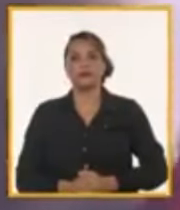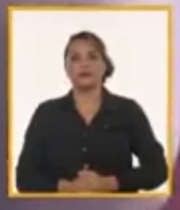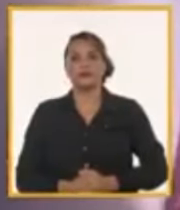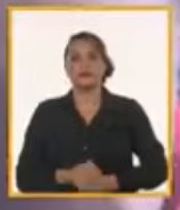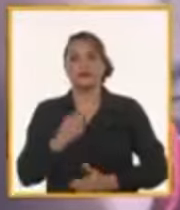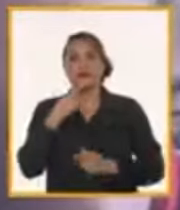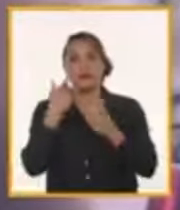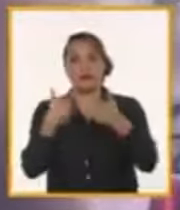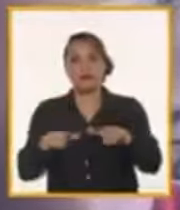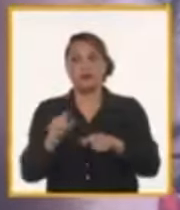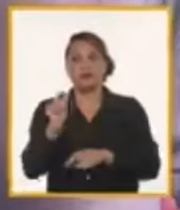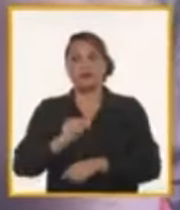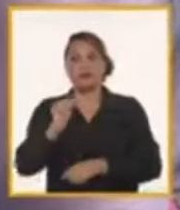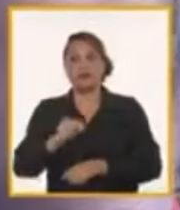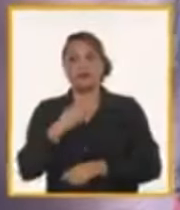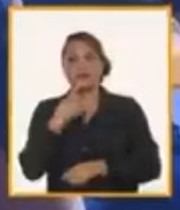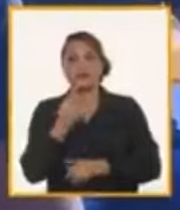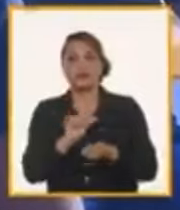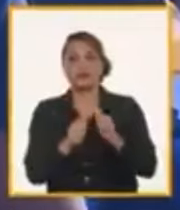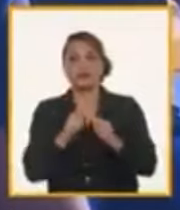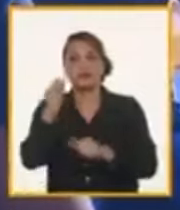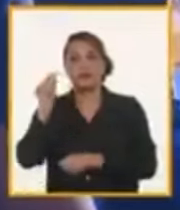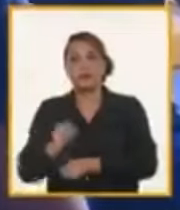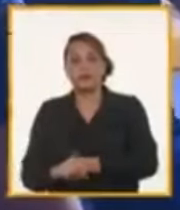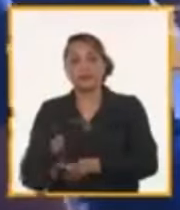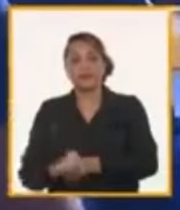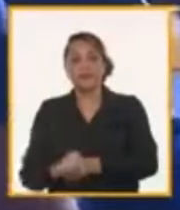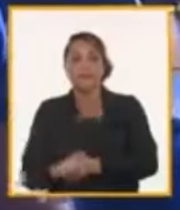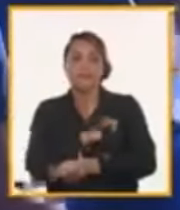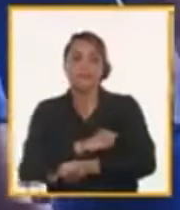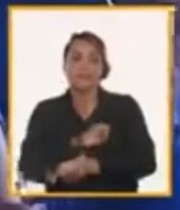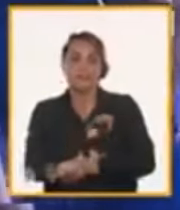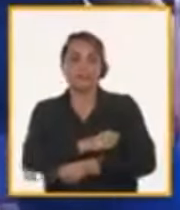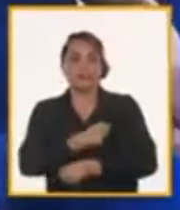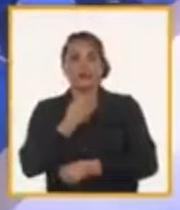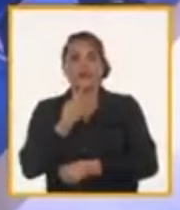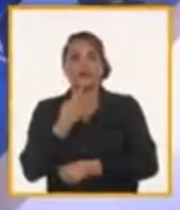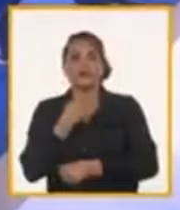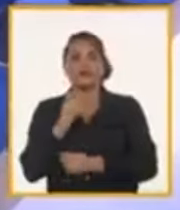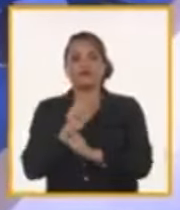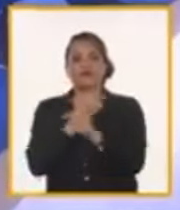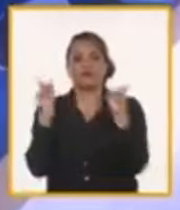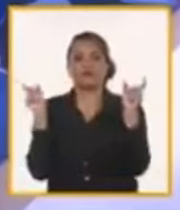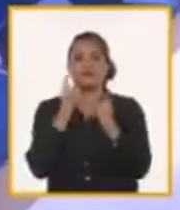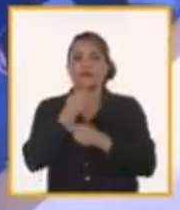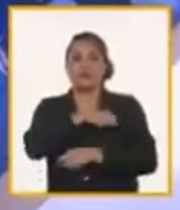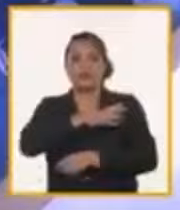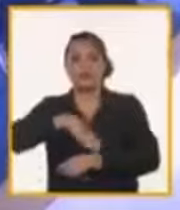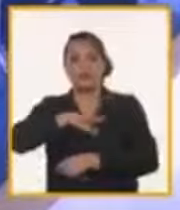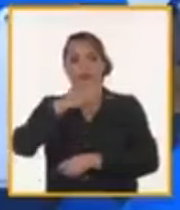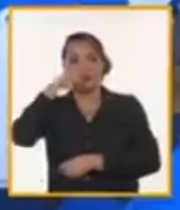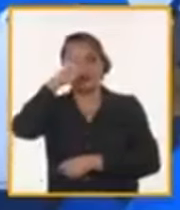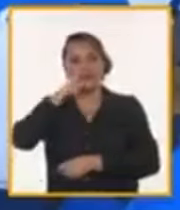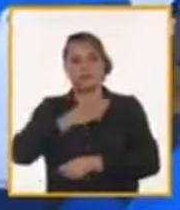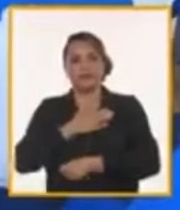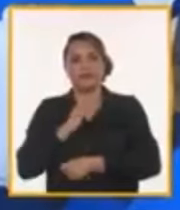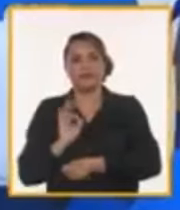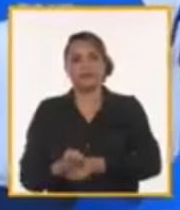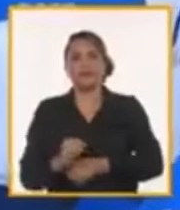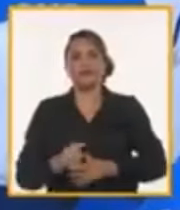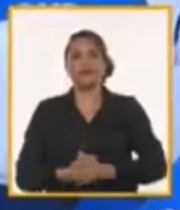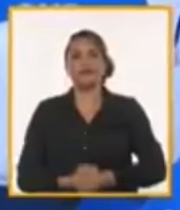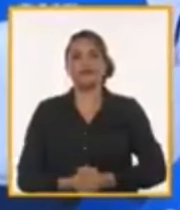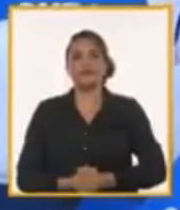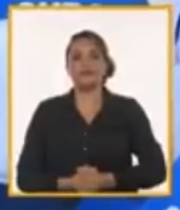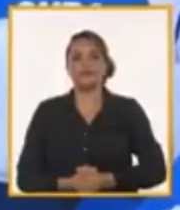campeones estos atletas despertaron el cariño Y la admiración del pueblo de Cuba son una verdadera expresión de